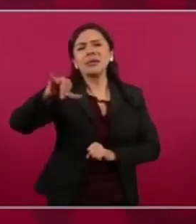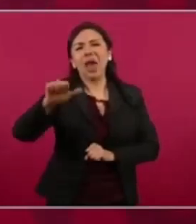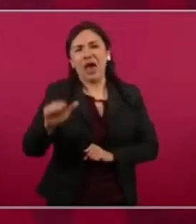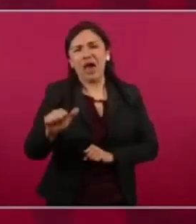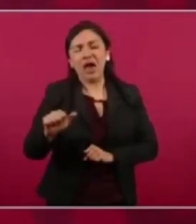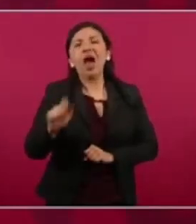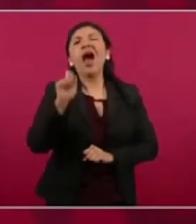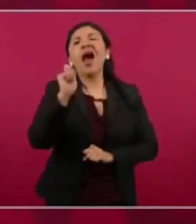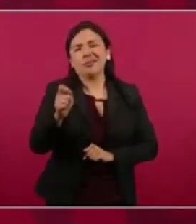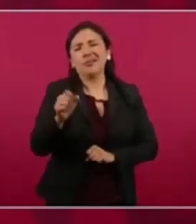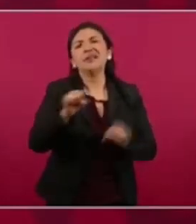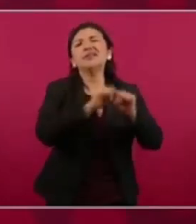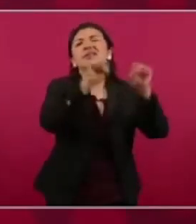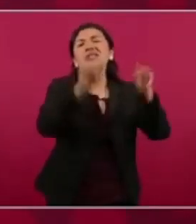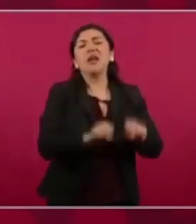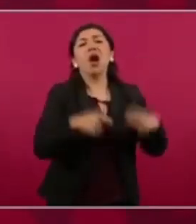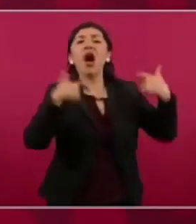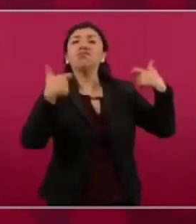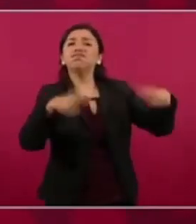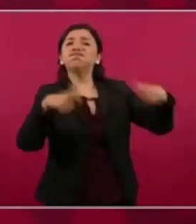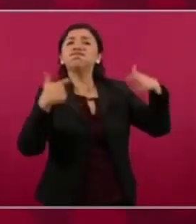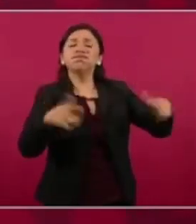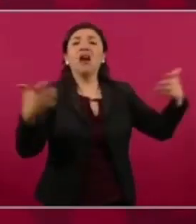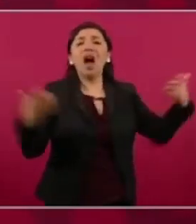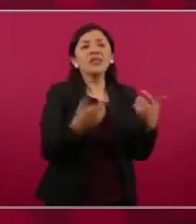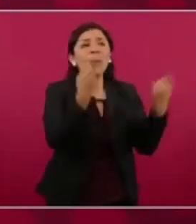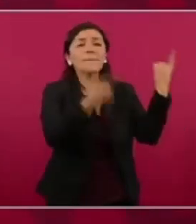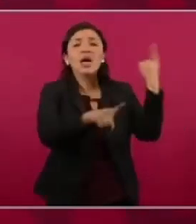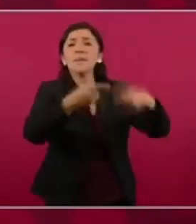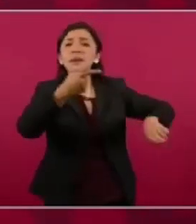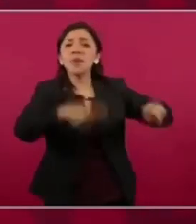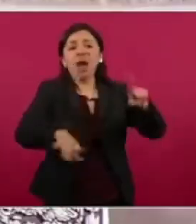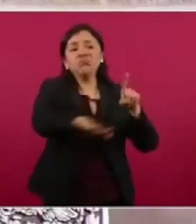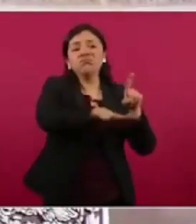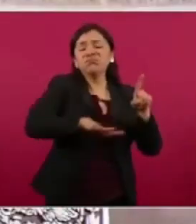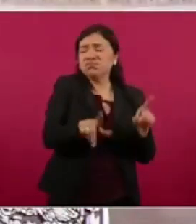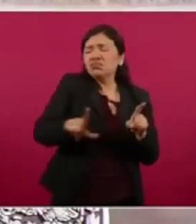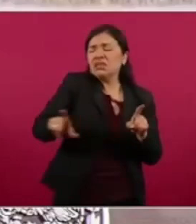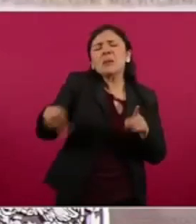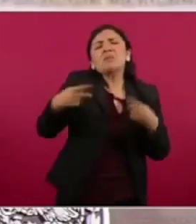de los potentados, de los ricos? Esa es oligarquía.